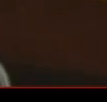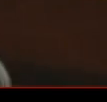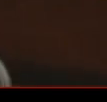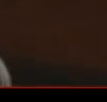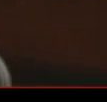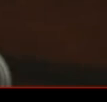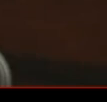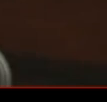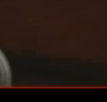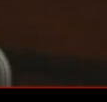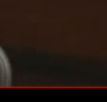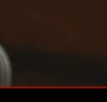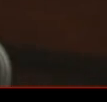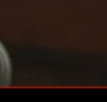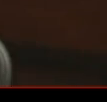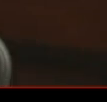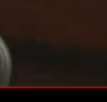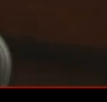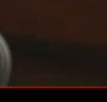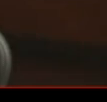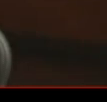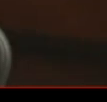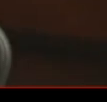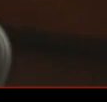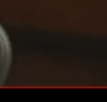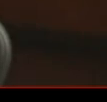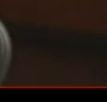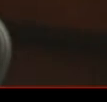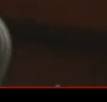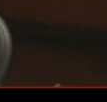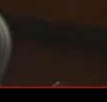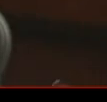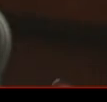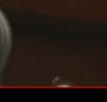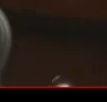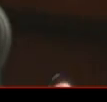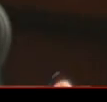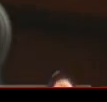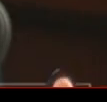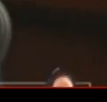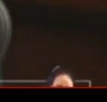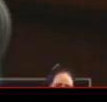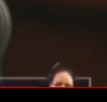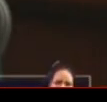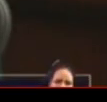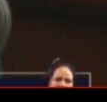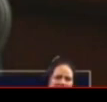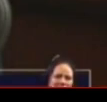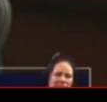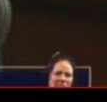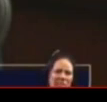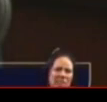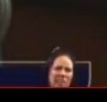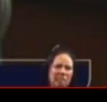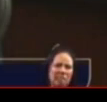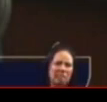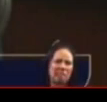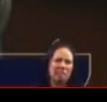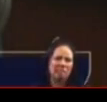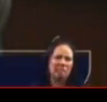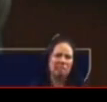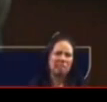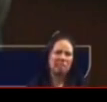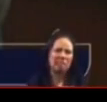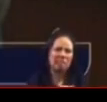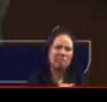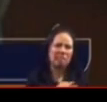colombianos que Prensa libre no hay democracia por eso hoy colombianos tenemos una responsabilidad y es el próximo